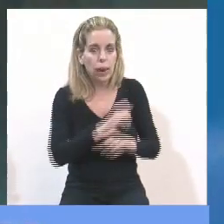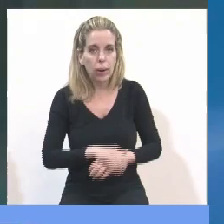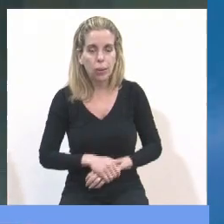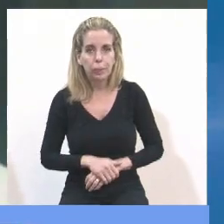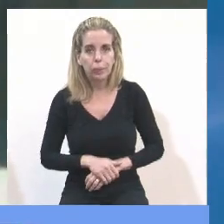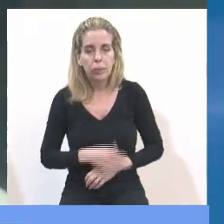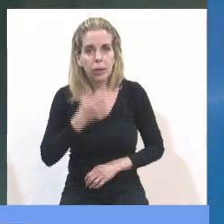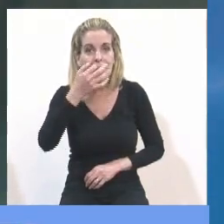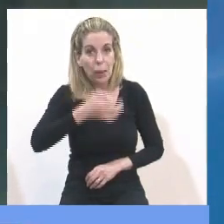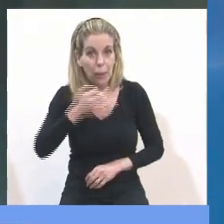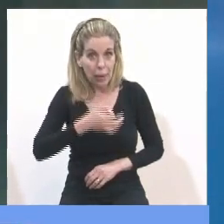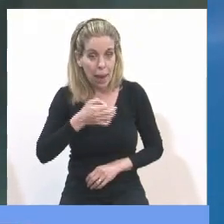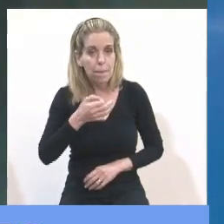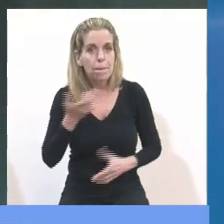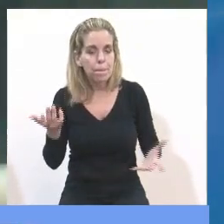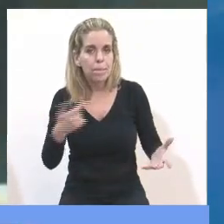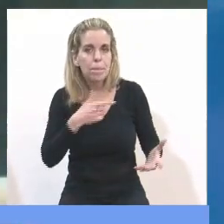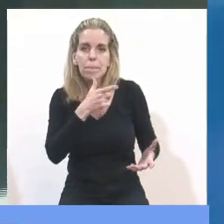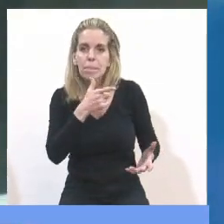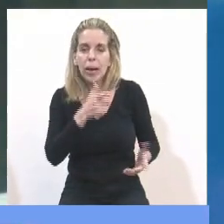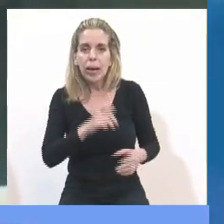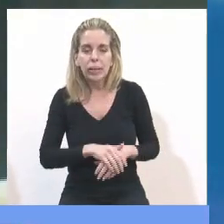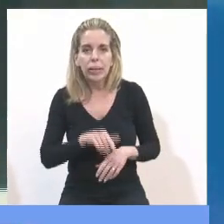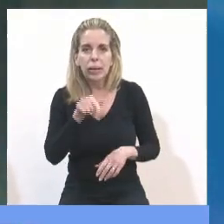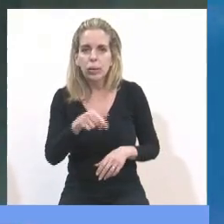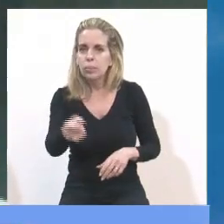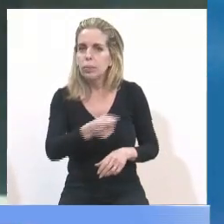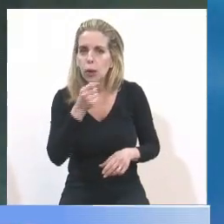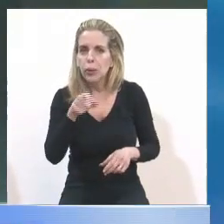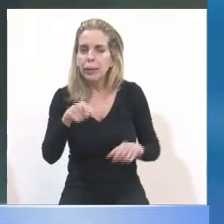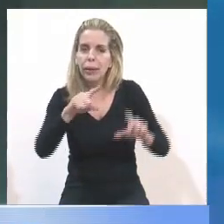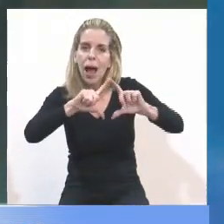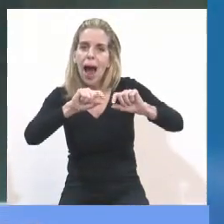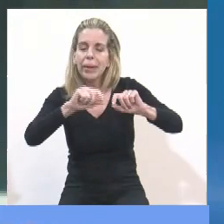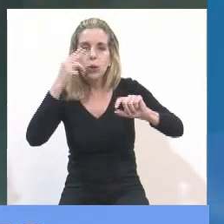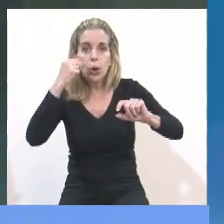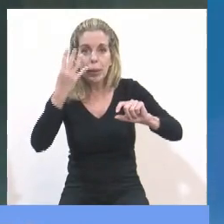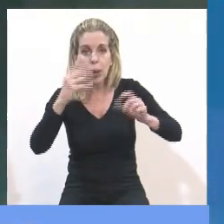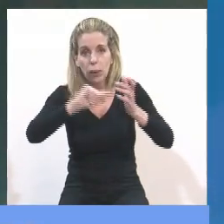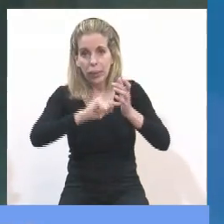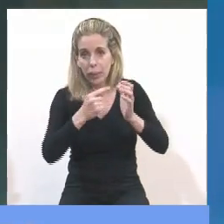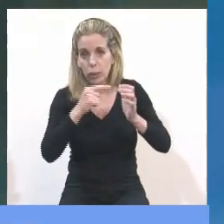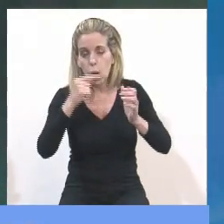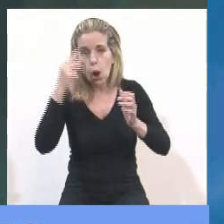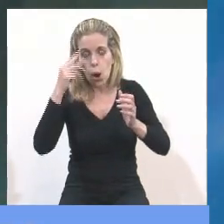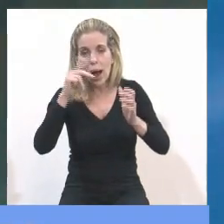Sinceramente, señora presidenta, creo que aclarar lo que dice el artículo 94,